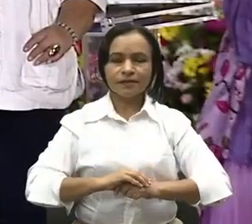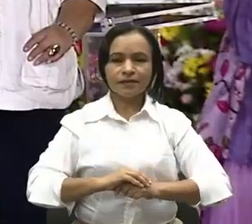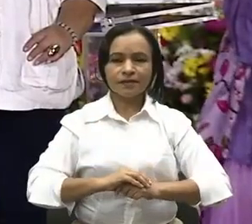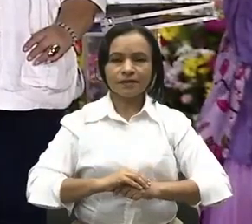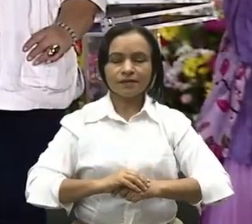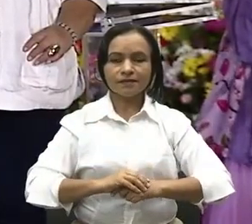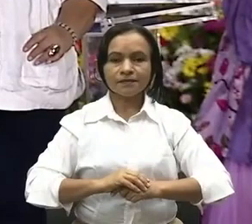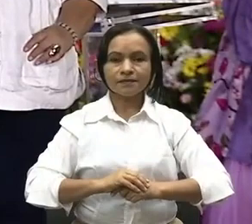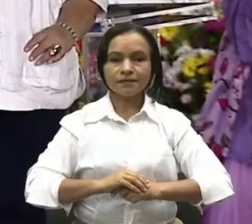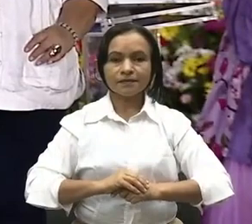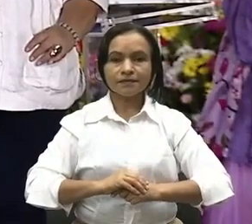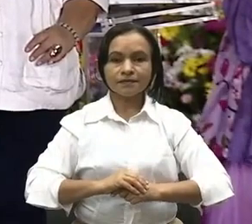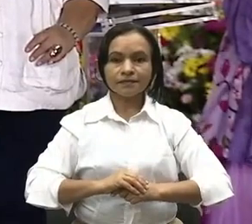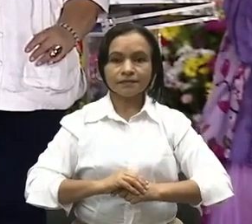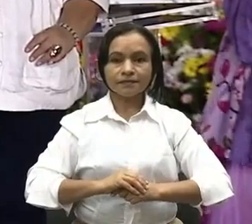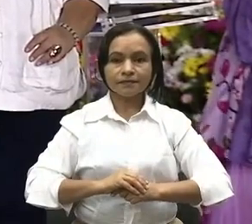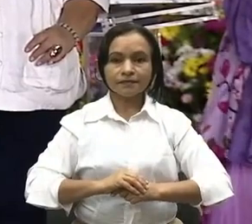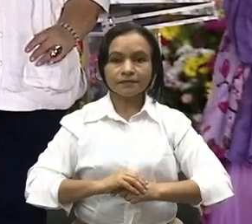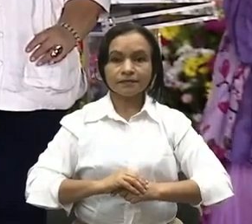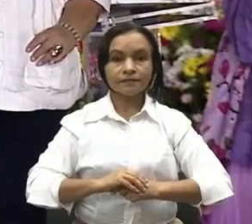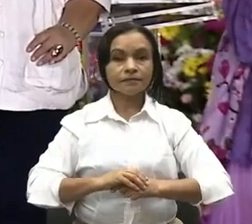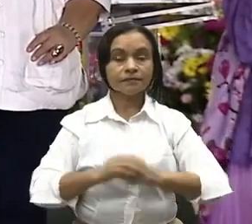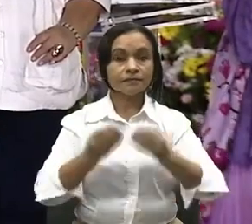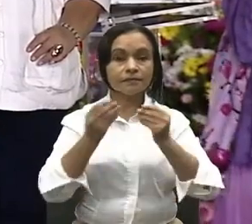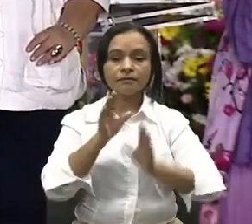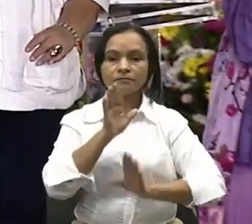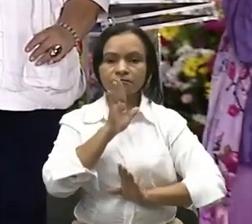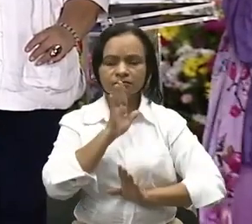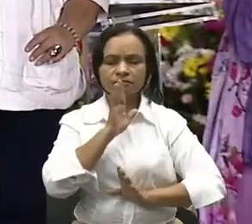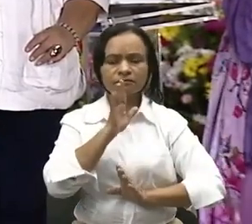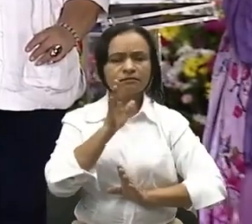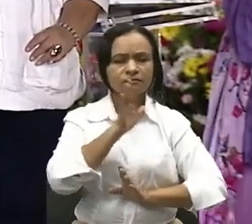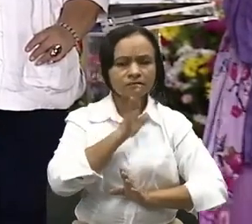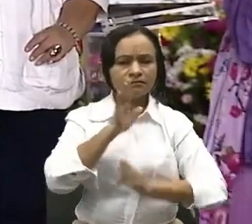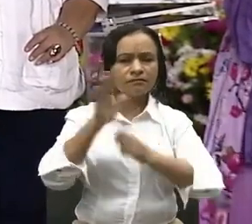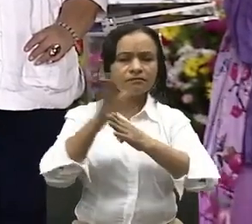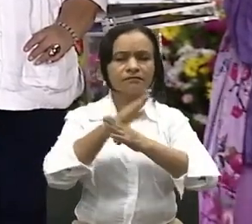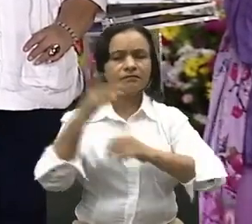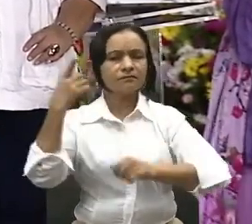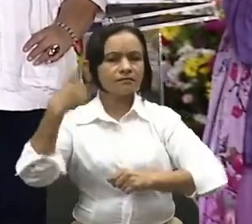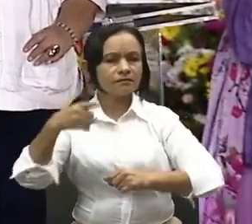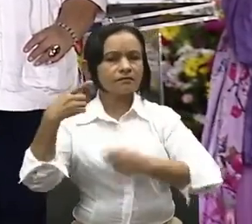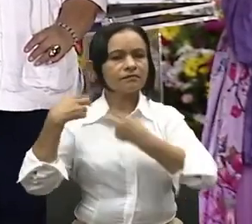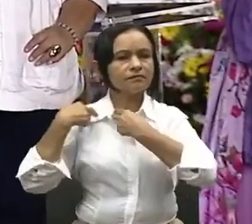Y mucho se habla de los derechos humanos.